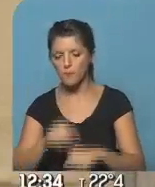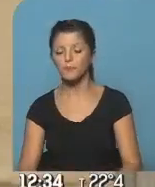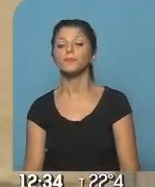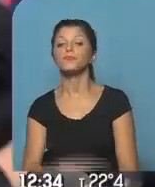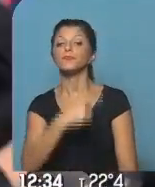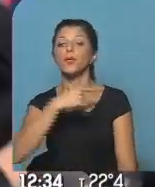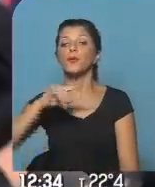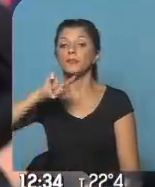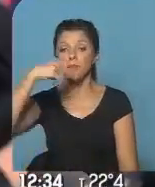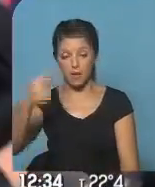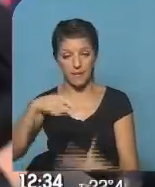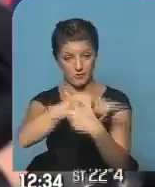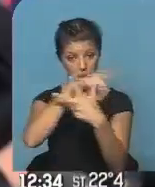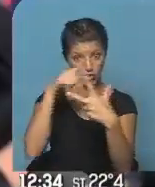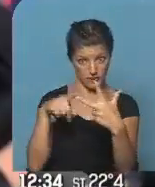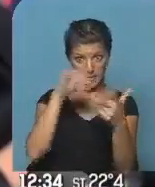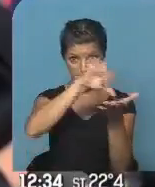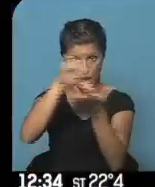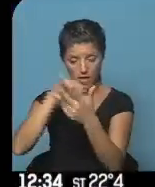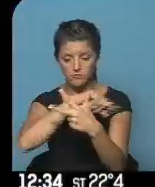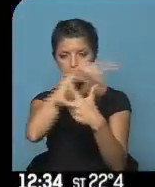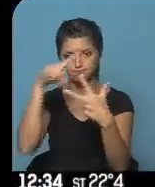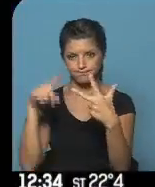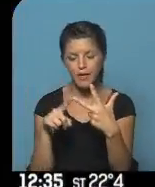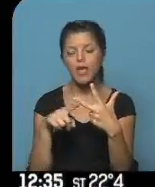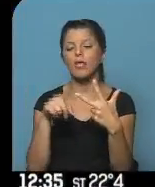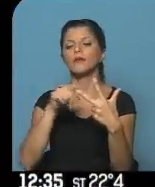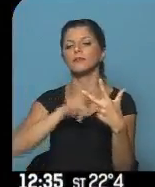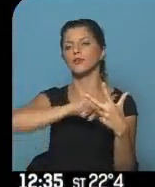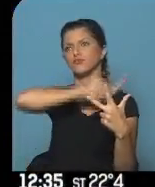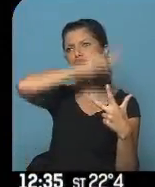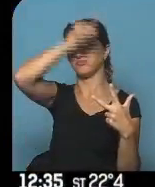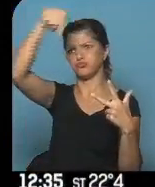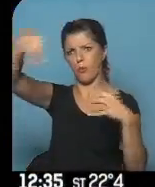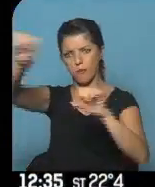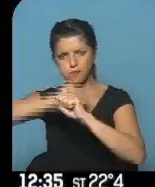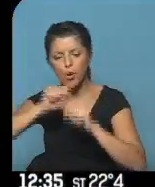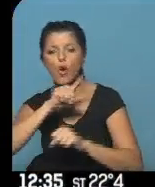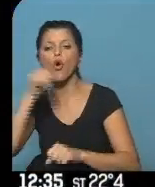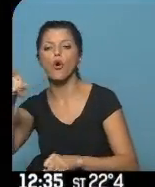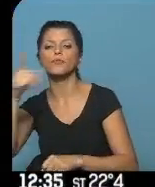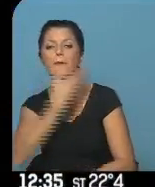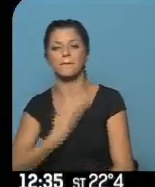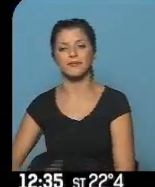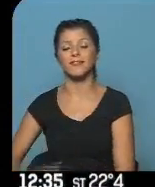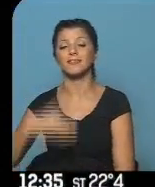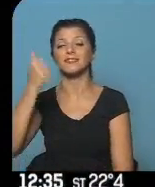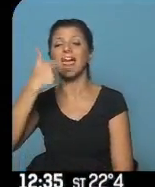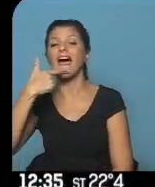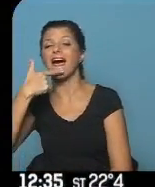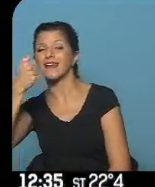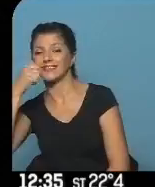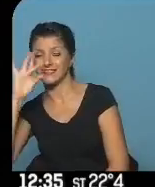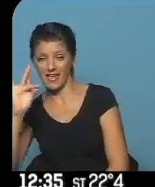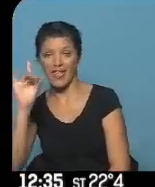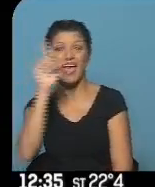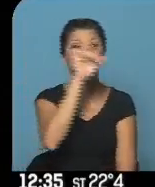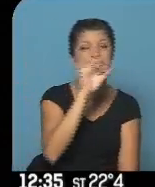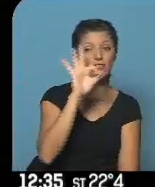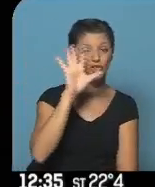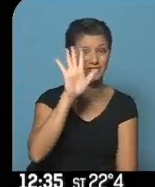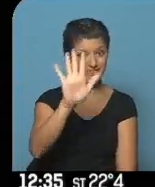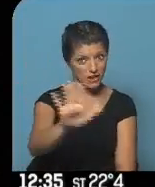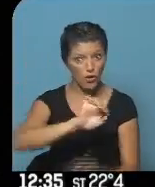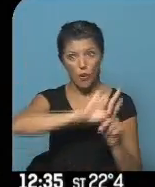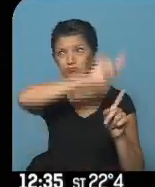con Francia y el Reino Unido, ejecutó una represalia contra Assad y lanzó 105 misiles contra sitios gubernamentales en Damasco